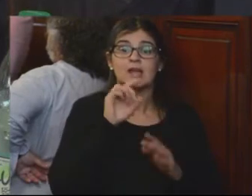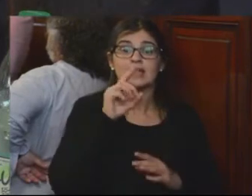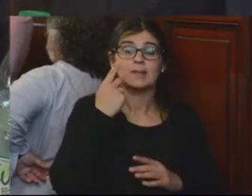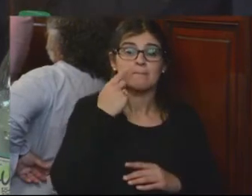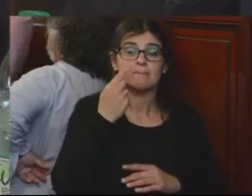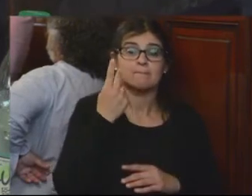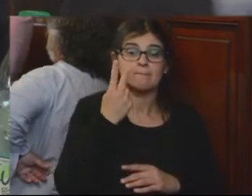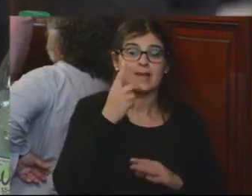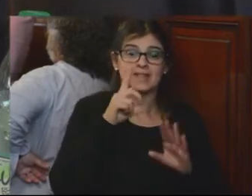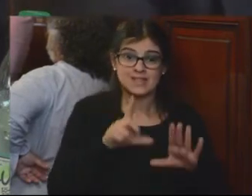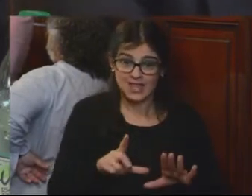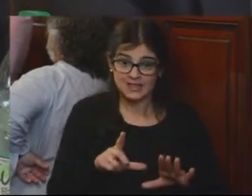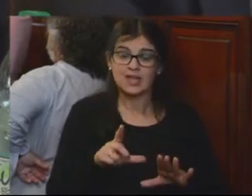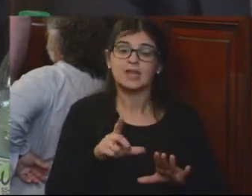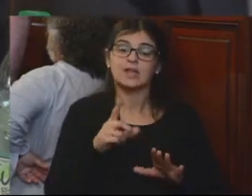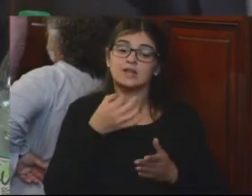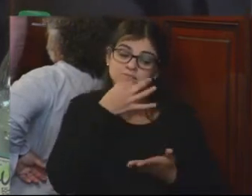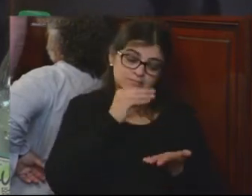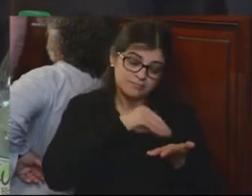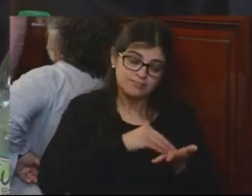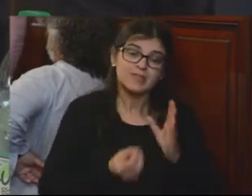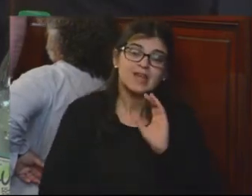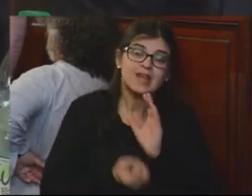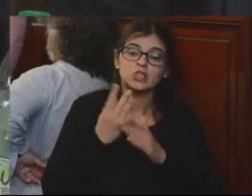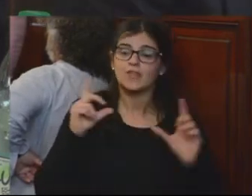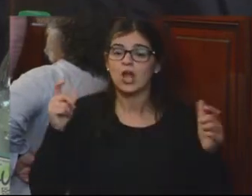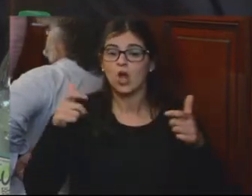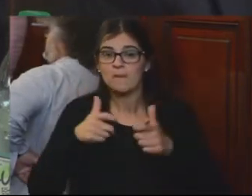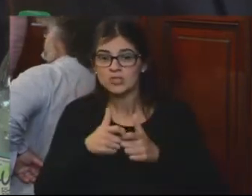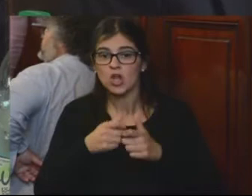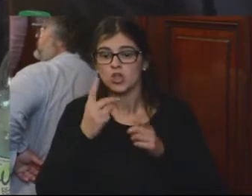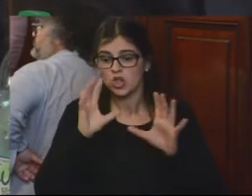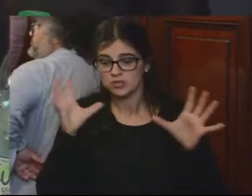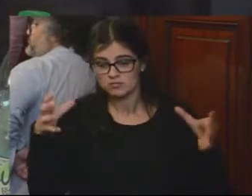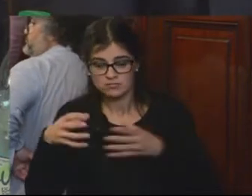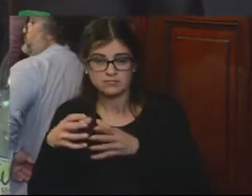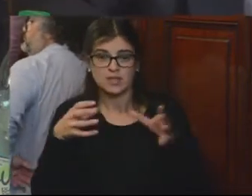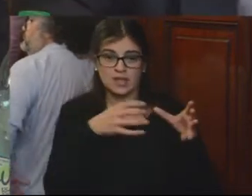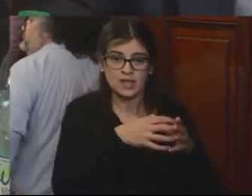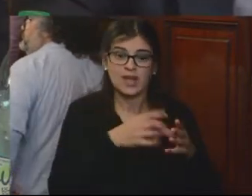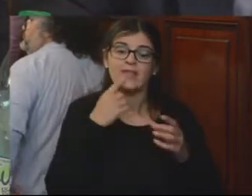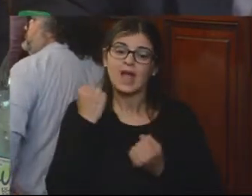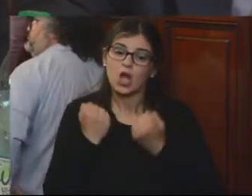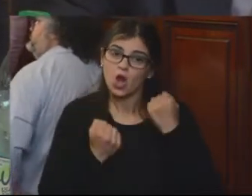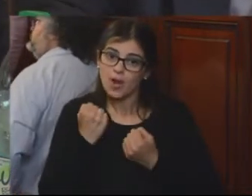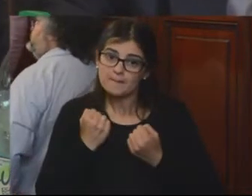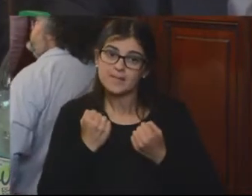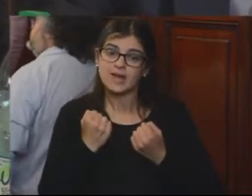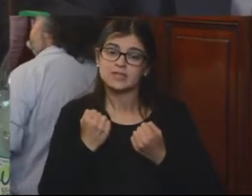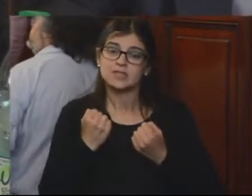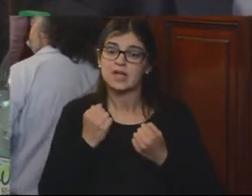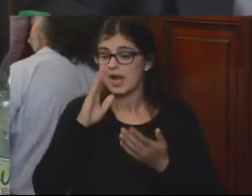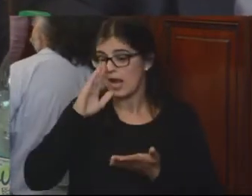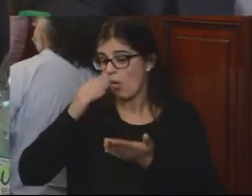1.217 dispuso la creación de la comisión bicameral de identificación de las complicidades económicas durante la